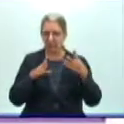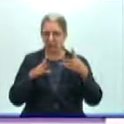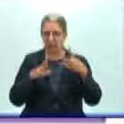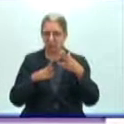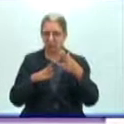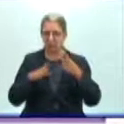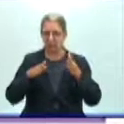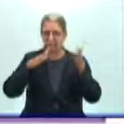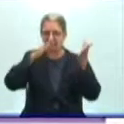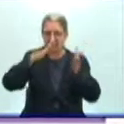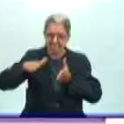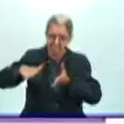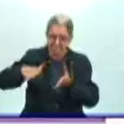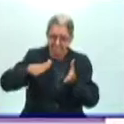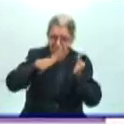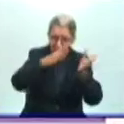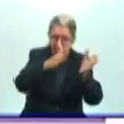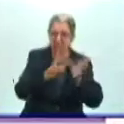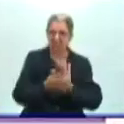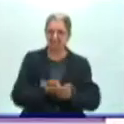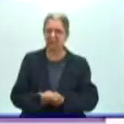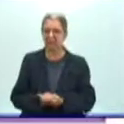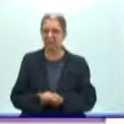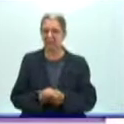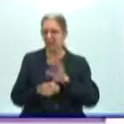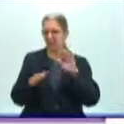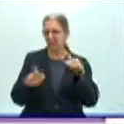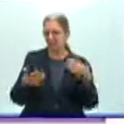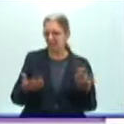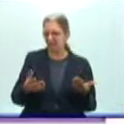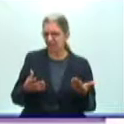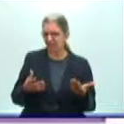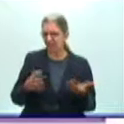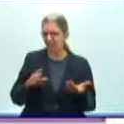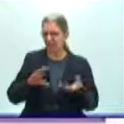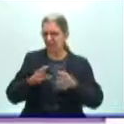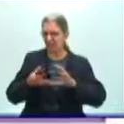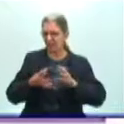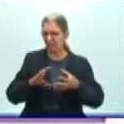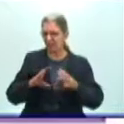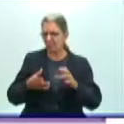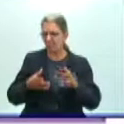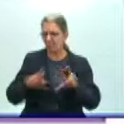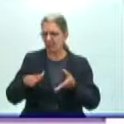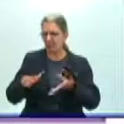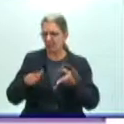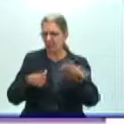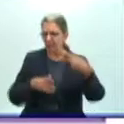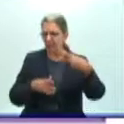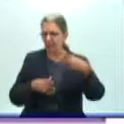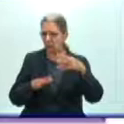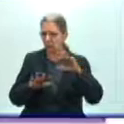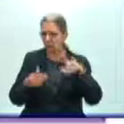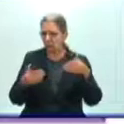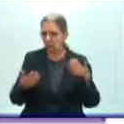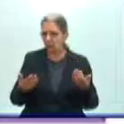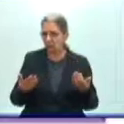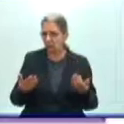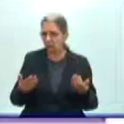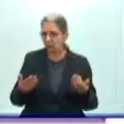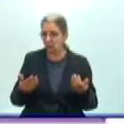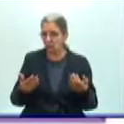paralelas. Entonces, ¿qué tipo de ángulos estamos hablando? Nos referimos a